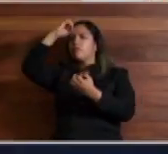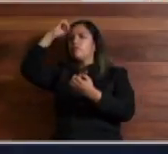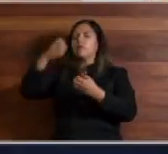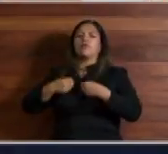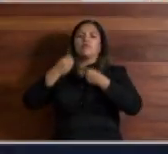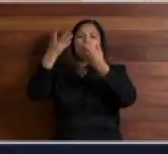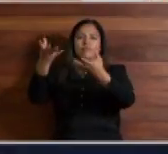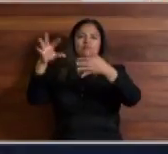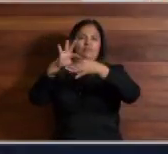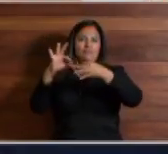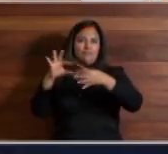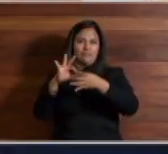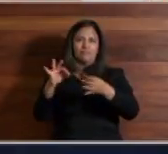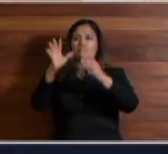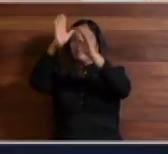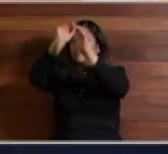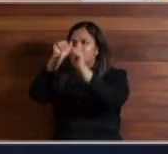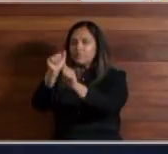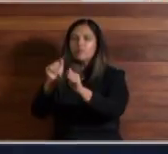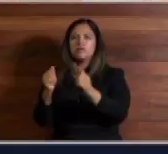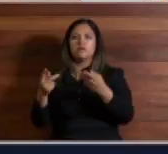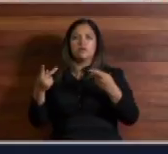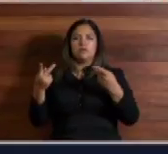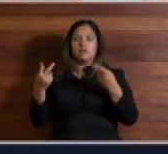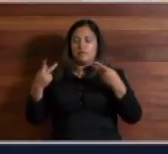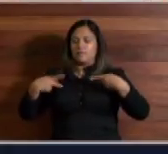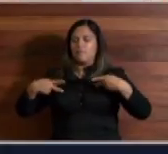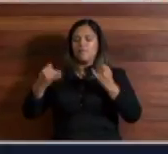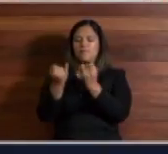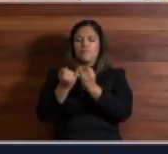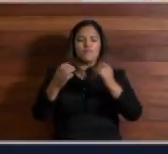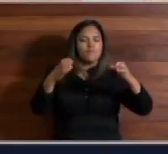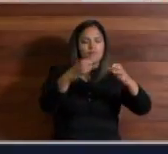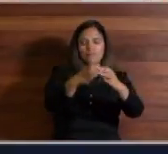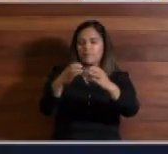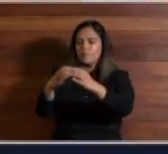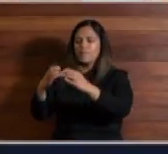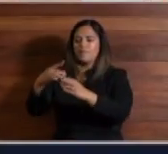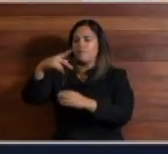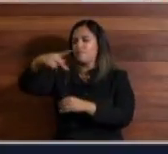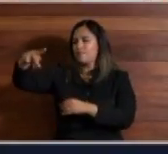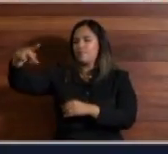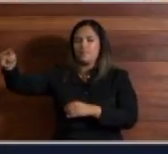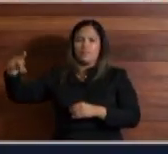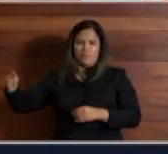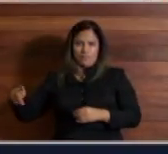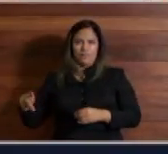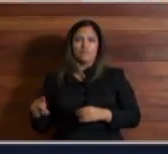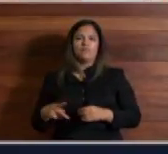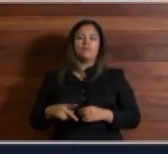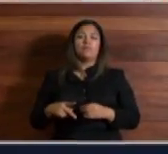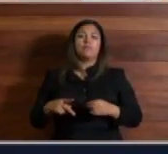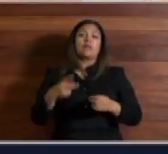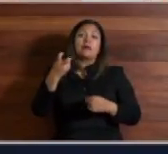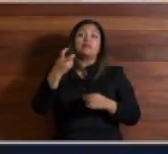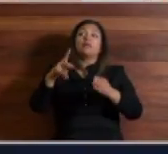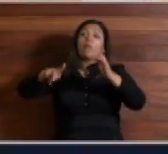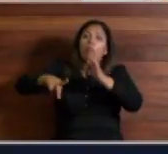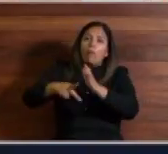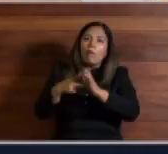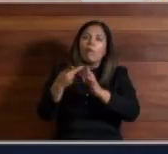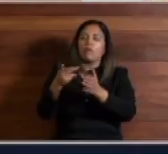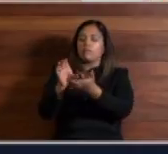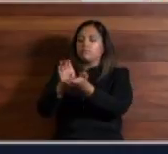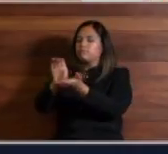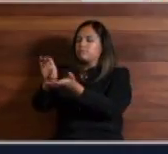que garantizara propiedad privada y competencia. Para ello se tuvo que reestructurar el gasto público